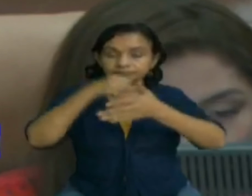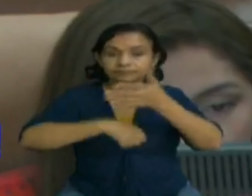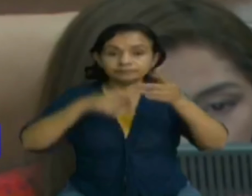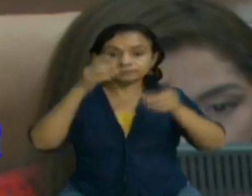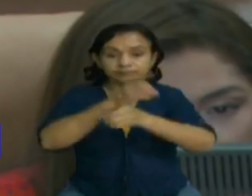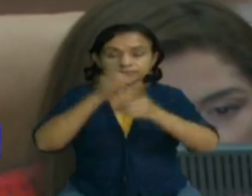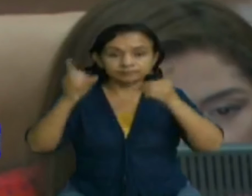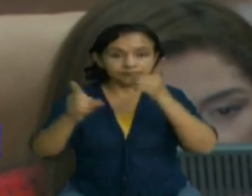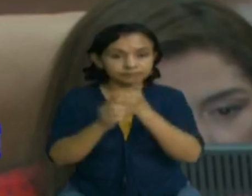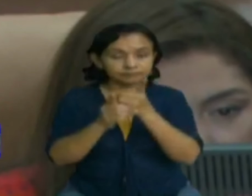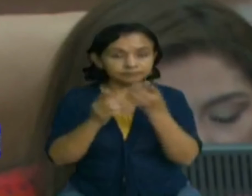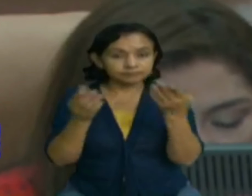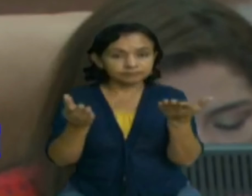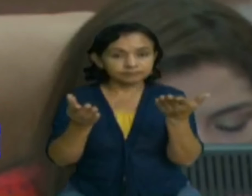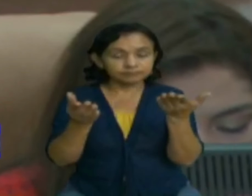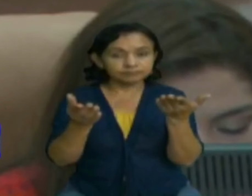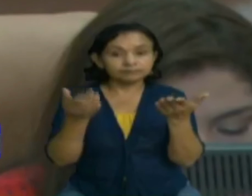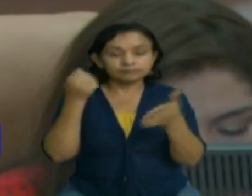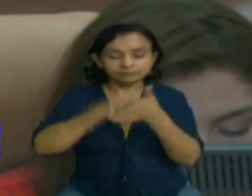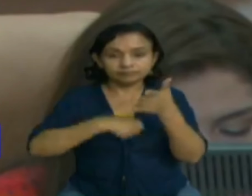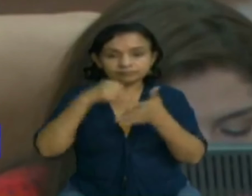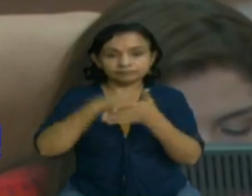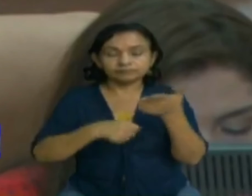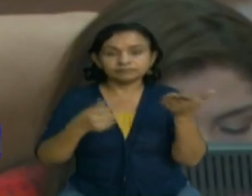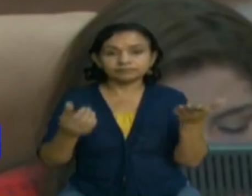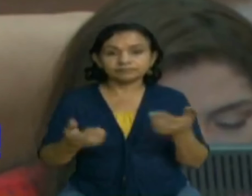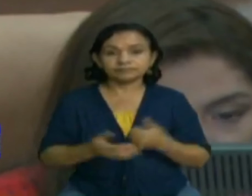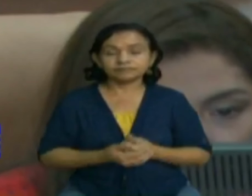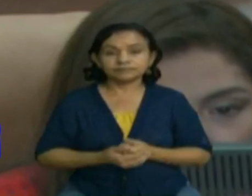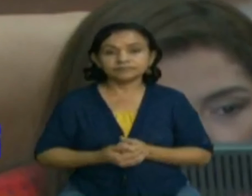garantía, la garantía de la defensa.